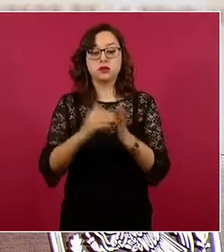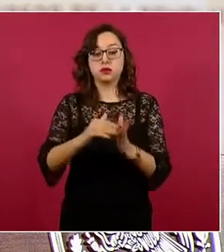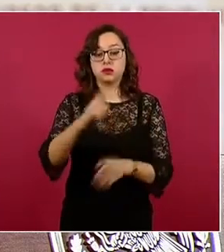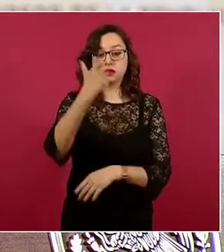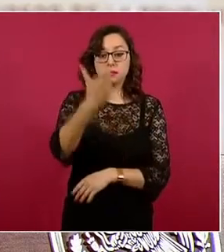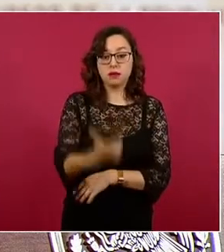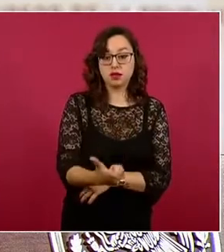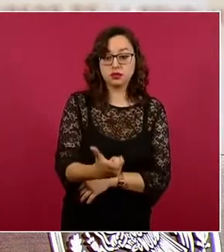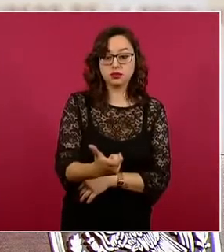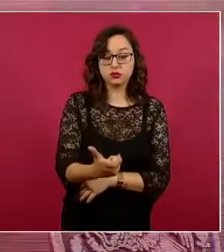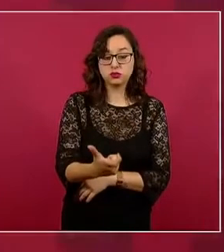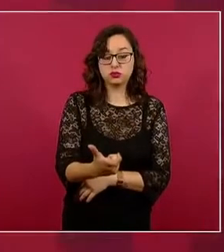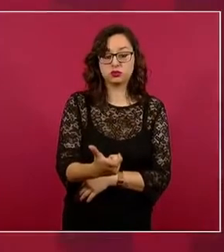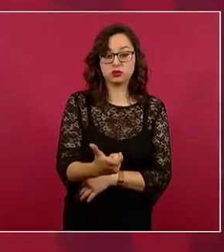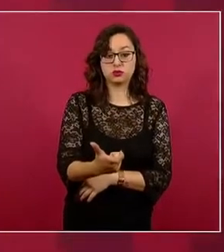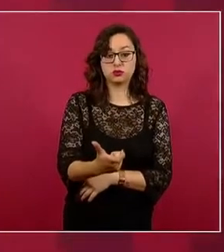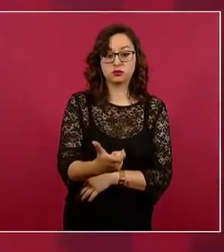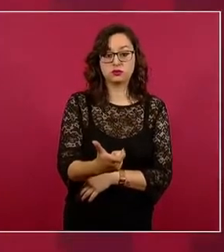1 billón de pesos,